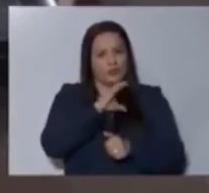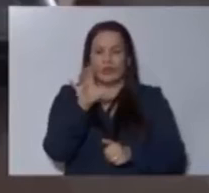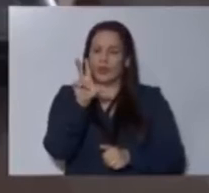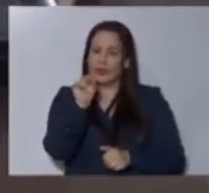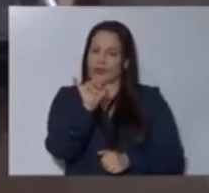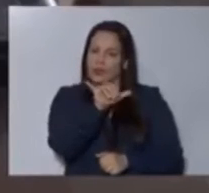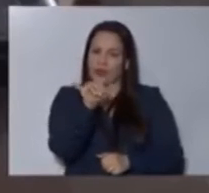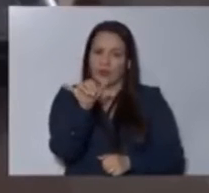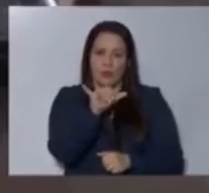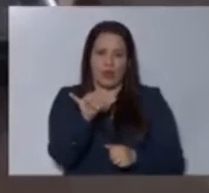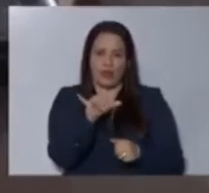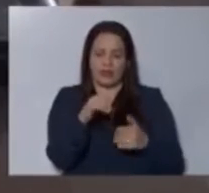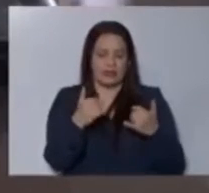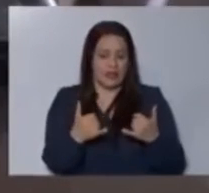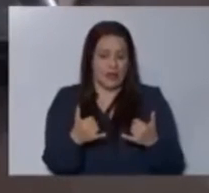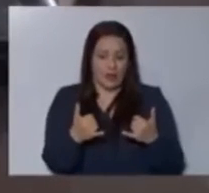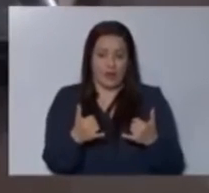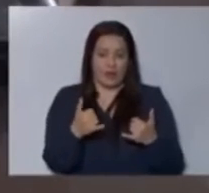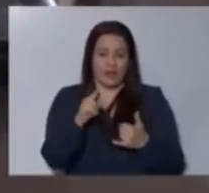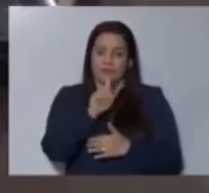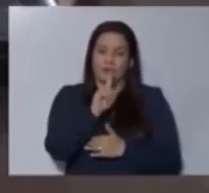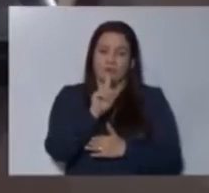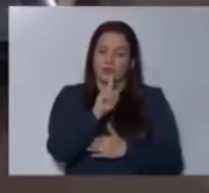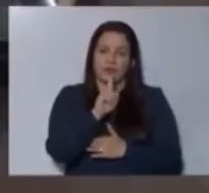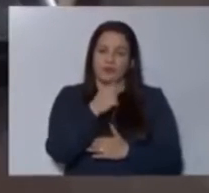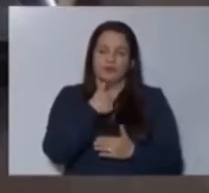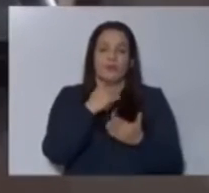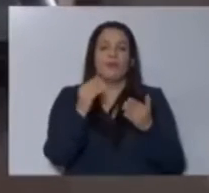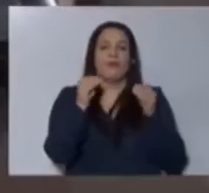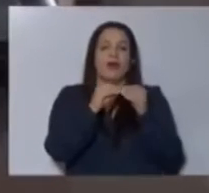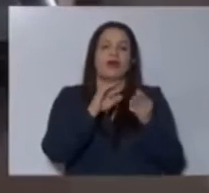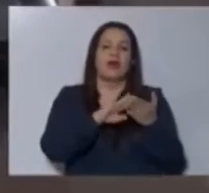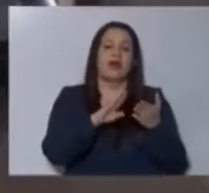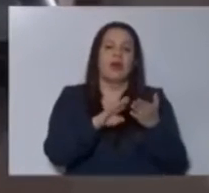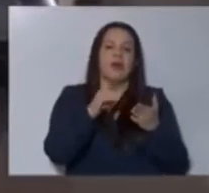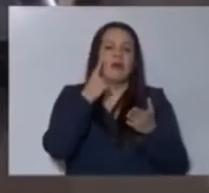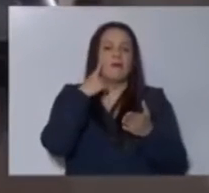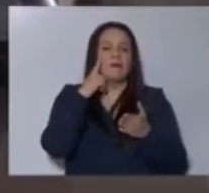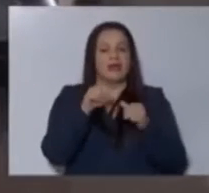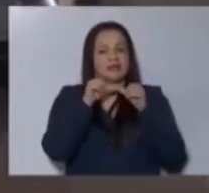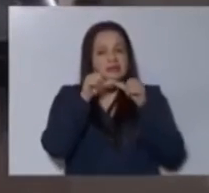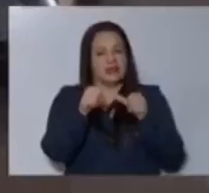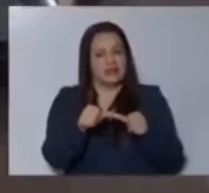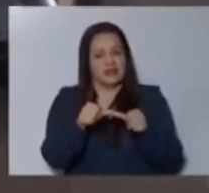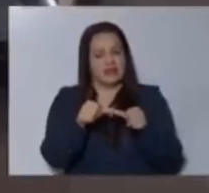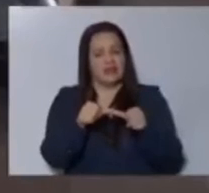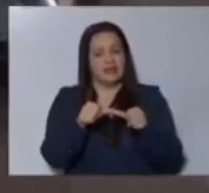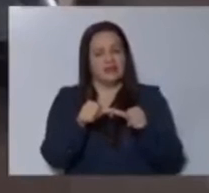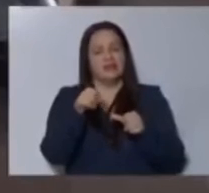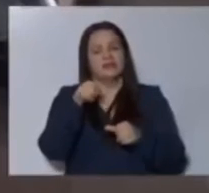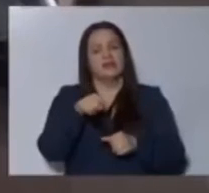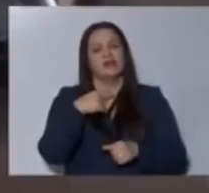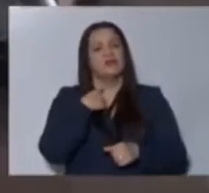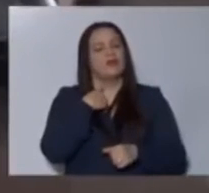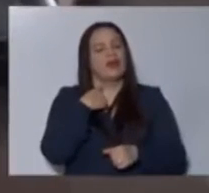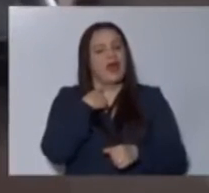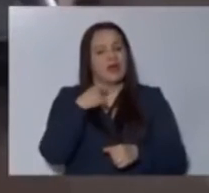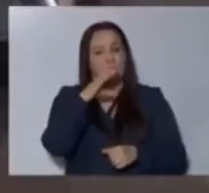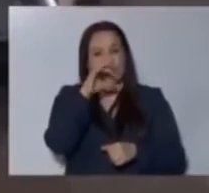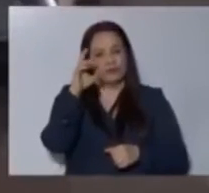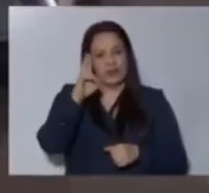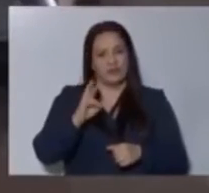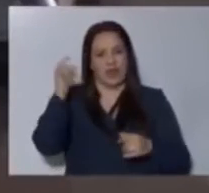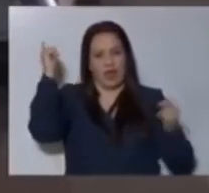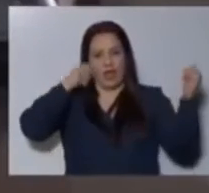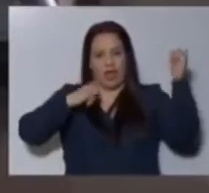más pretextos para ser y seguir siendo un destino caro. Pero el detalle que implica este reto no es